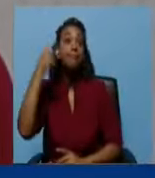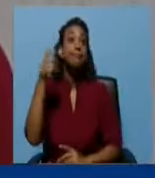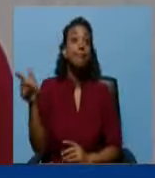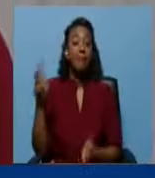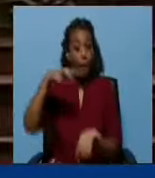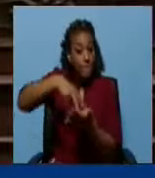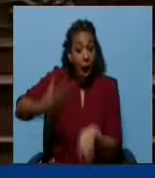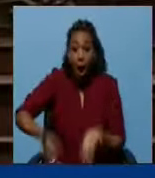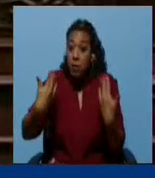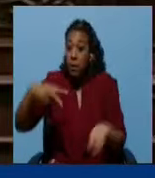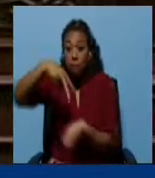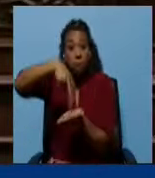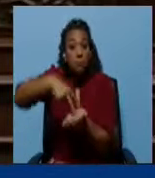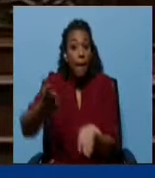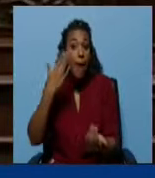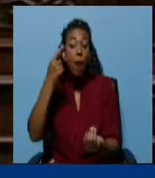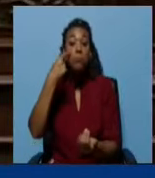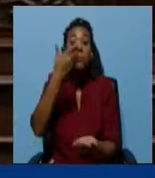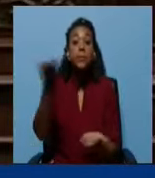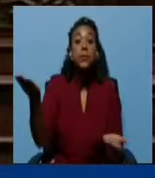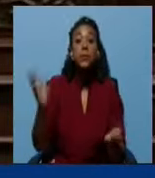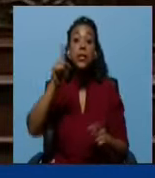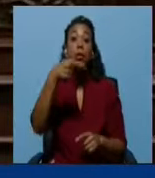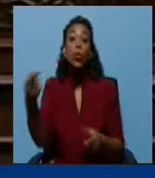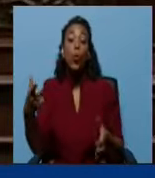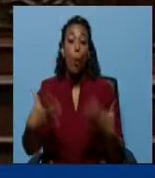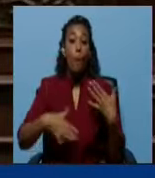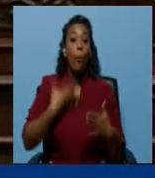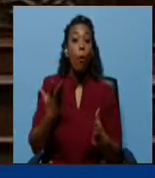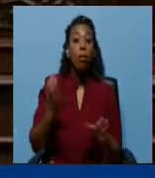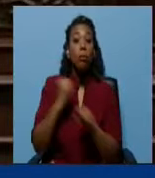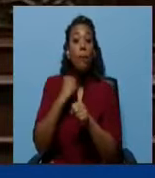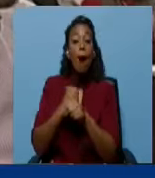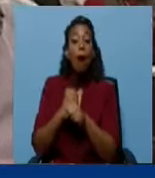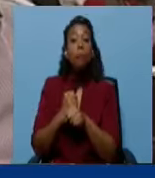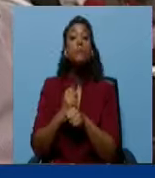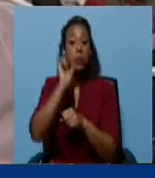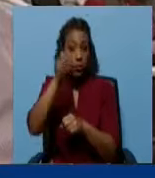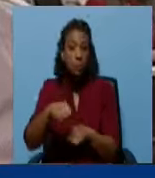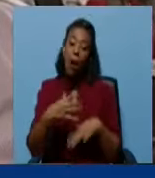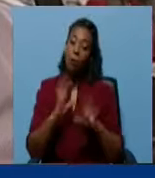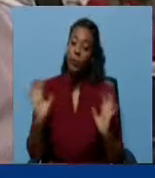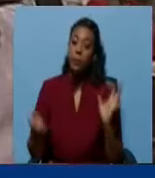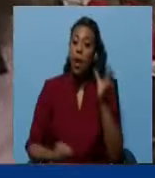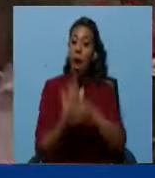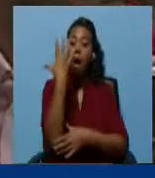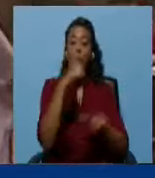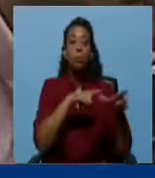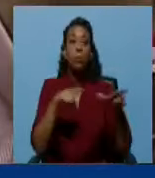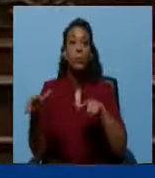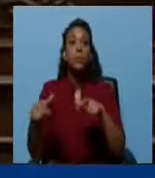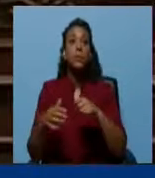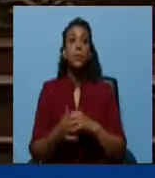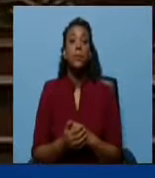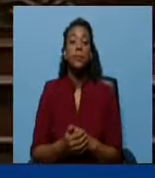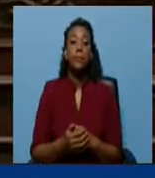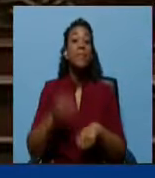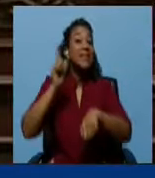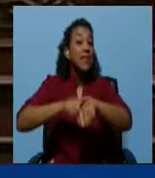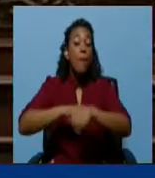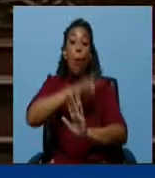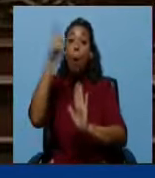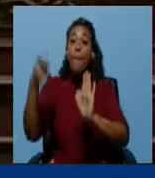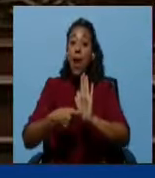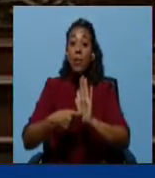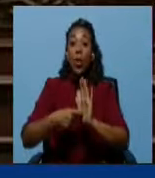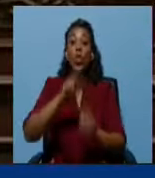Párense pues. ¿Sí pueden? ¿Sí? Tiempo completo.